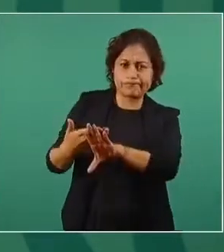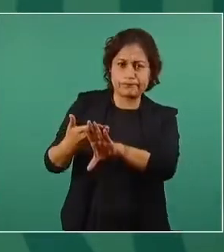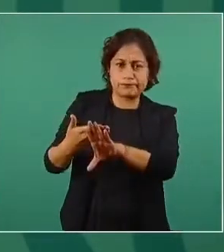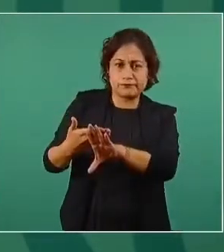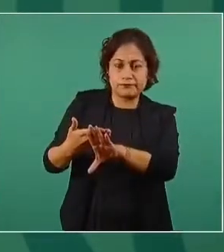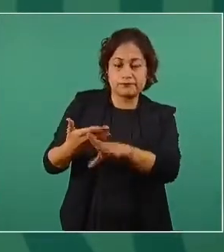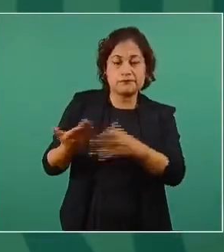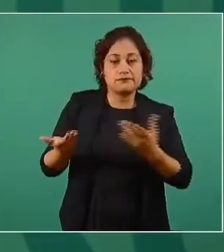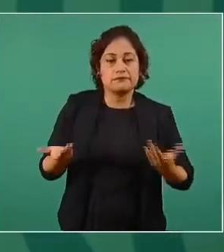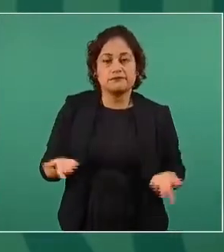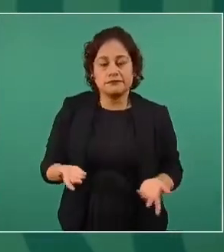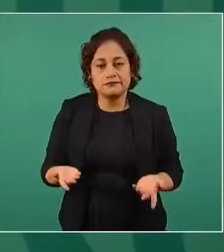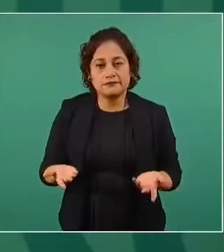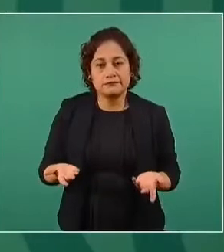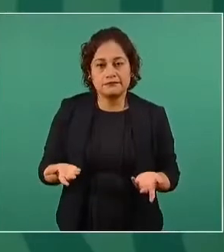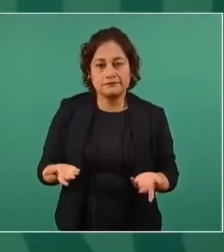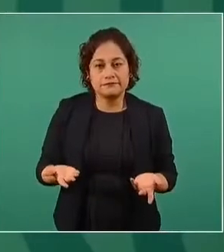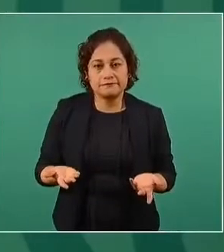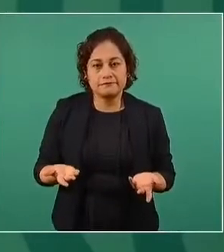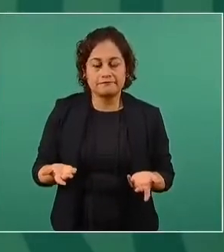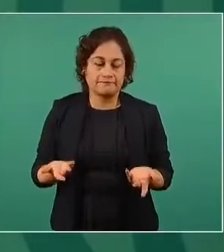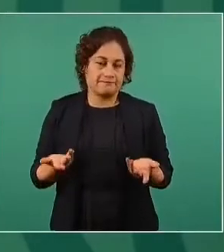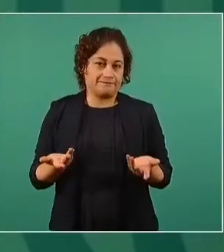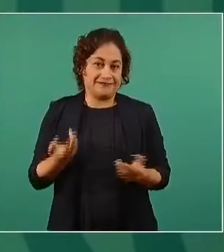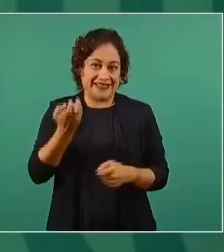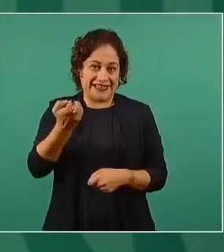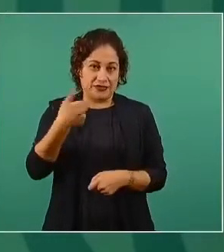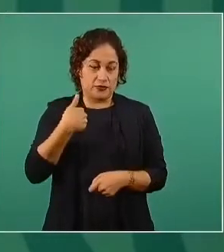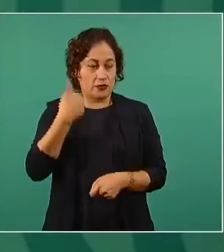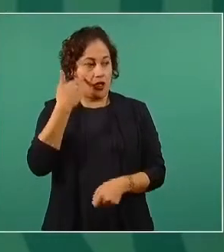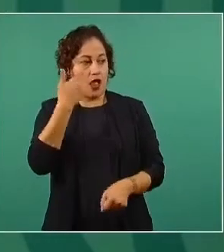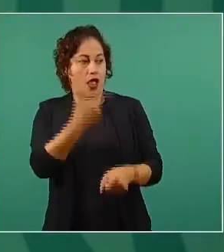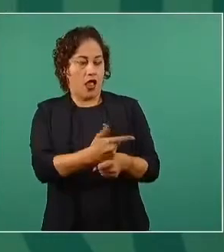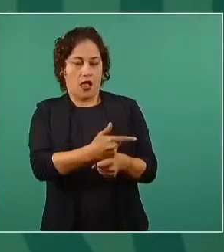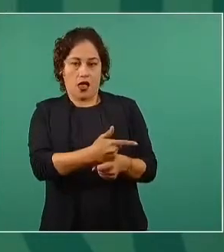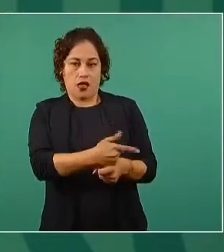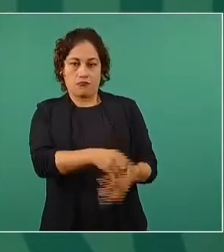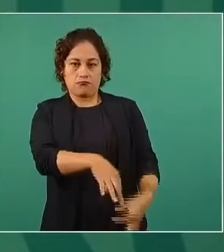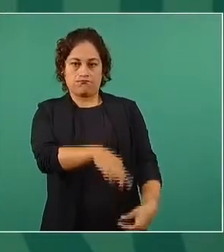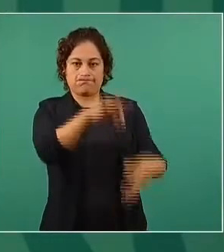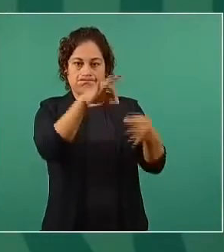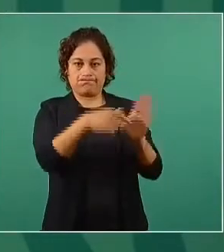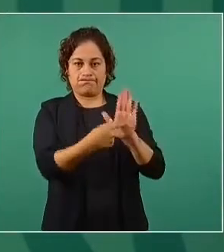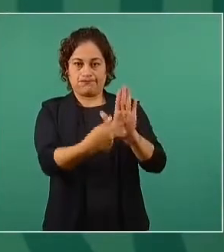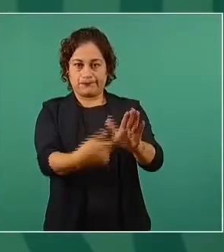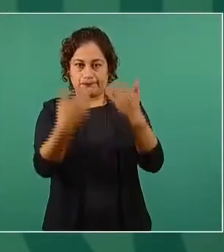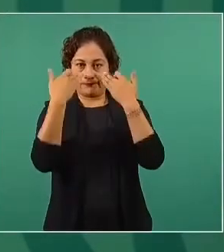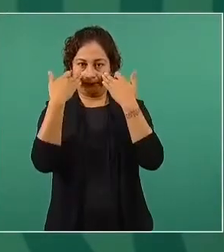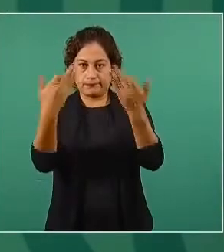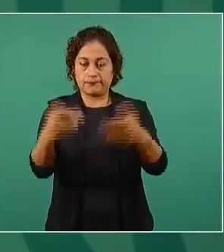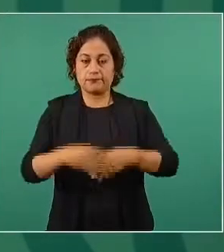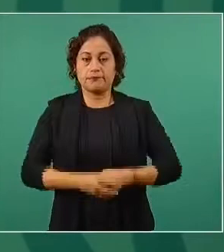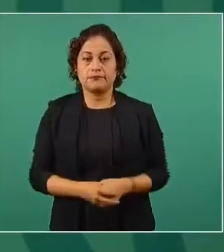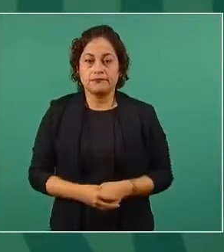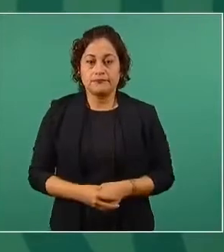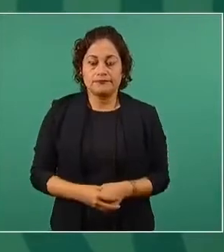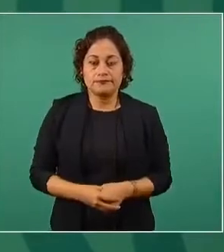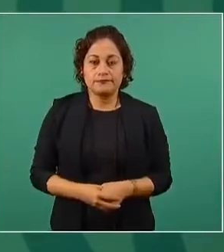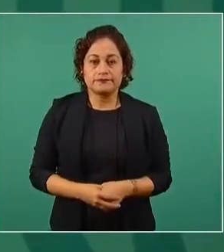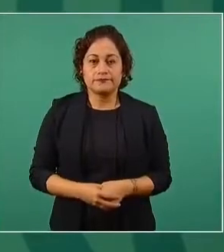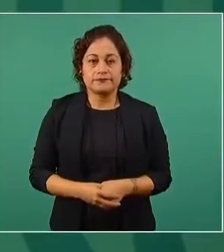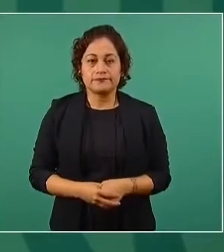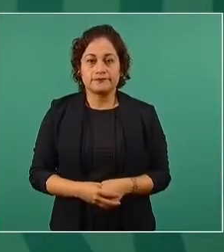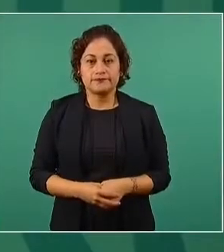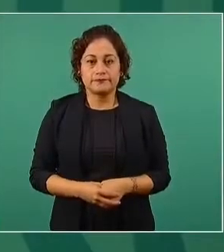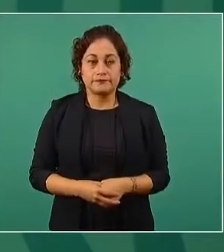porque si no le quitamos la Cámara, nos va a quitar el